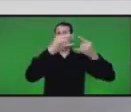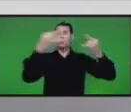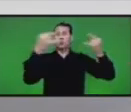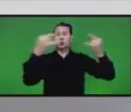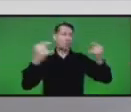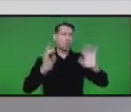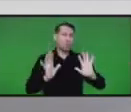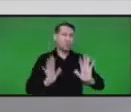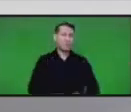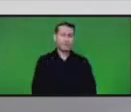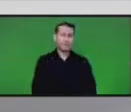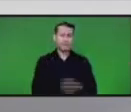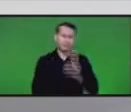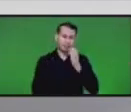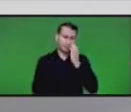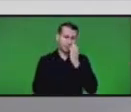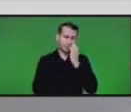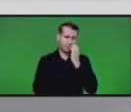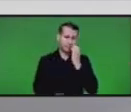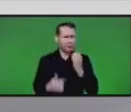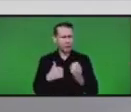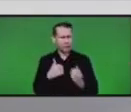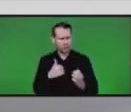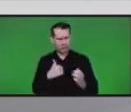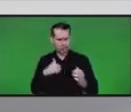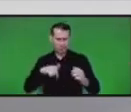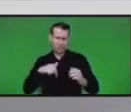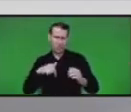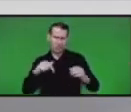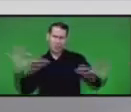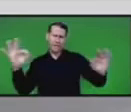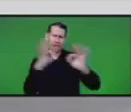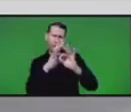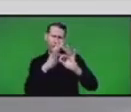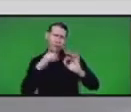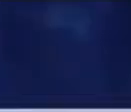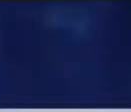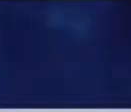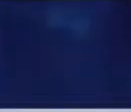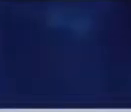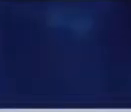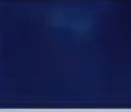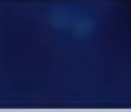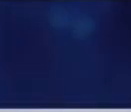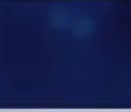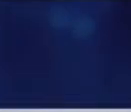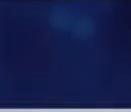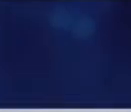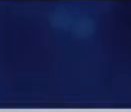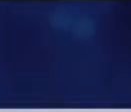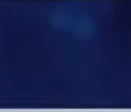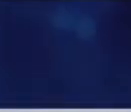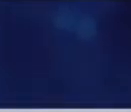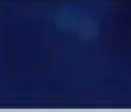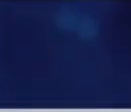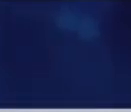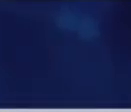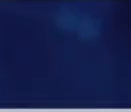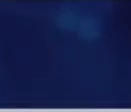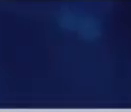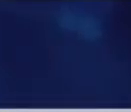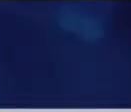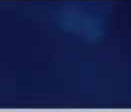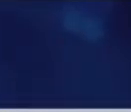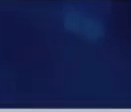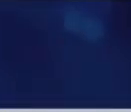Y bueno, quisiera enfocarme en Colombia. Yo sé que esa es una conferencia internacional, pero también yo creo que hay asuntos muy,